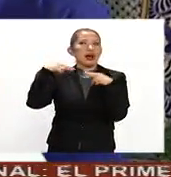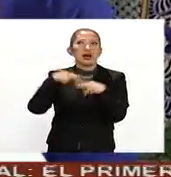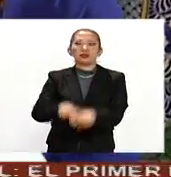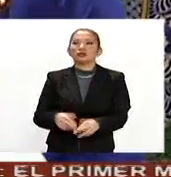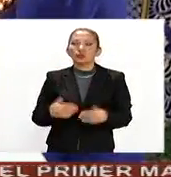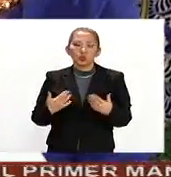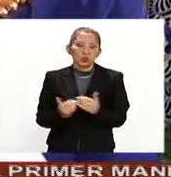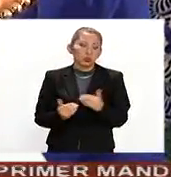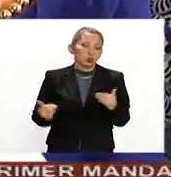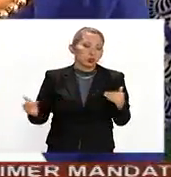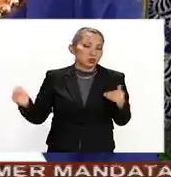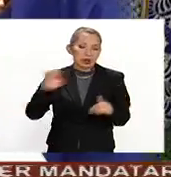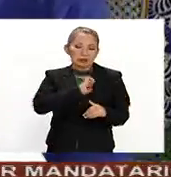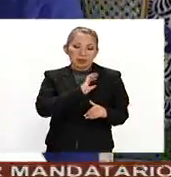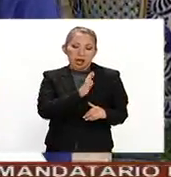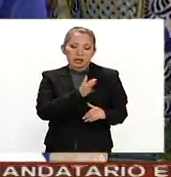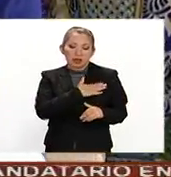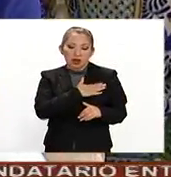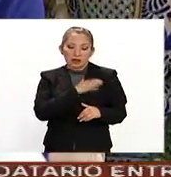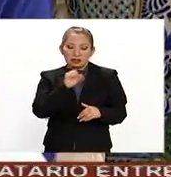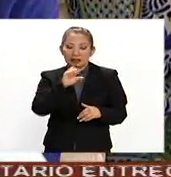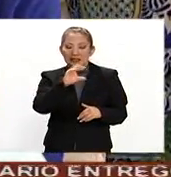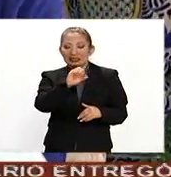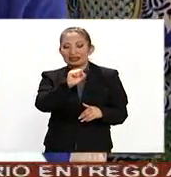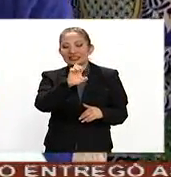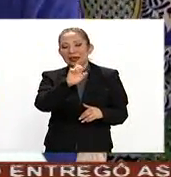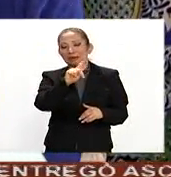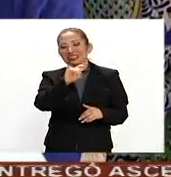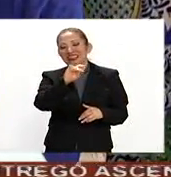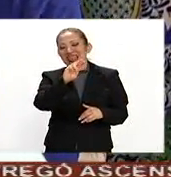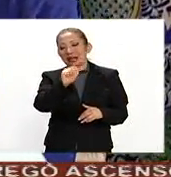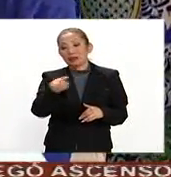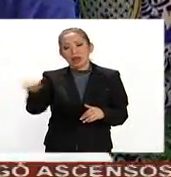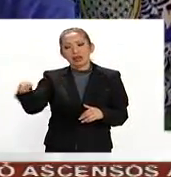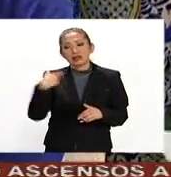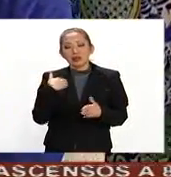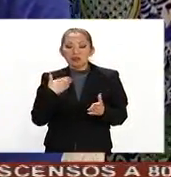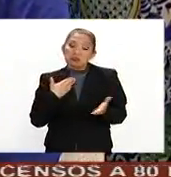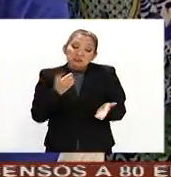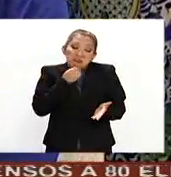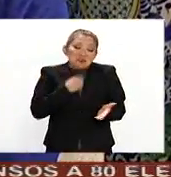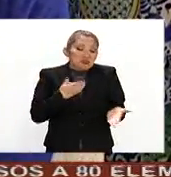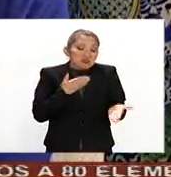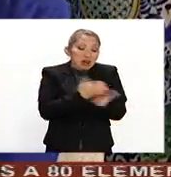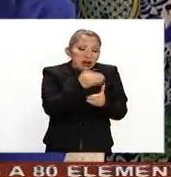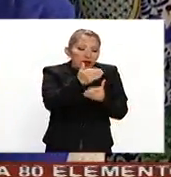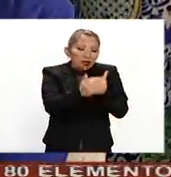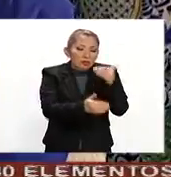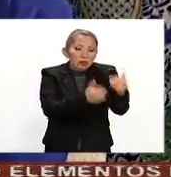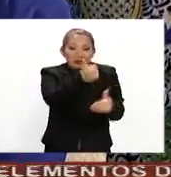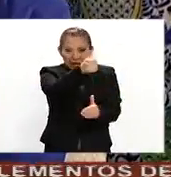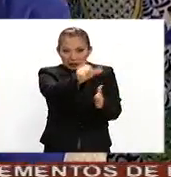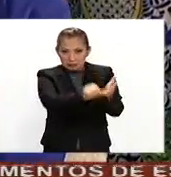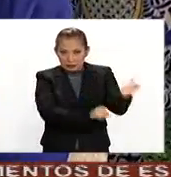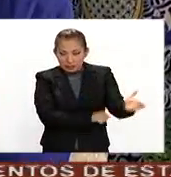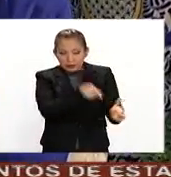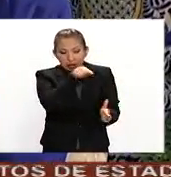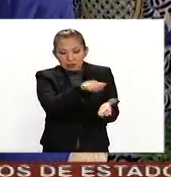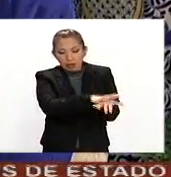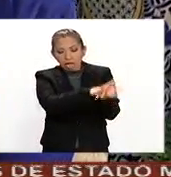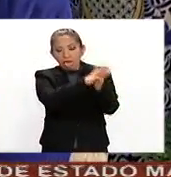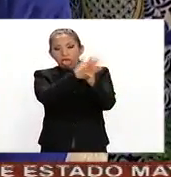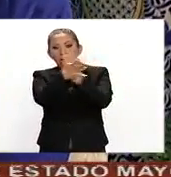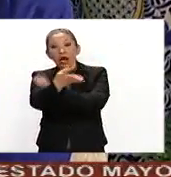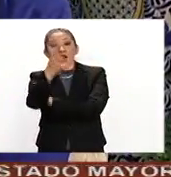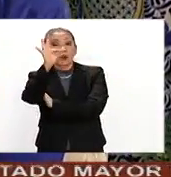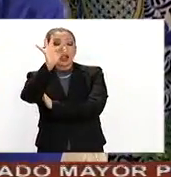de español de la Septien, y pues ahí me encarrilé. Y los 6 meses se